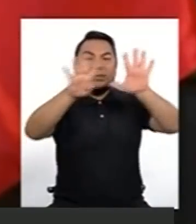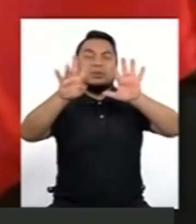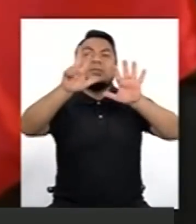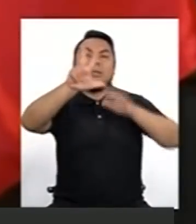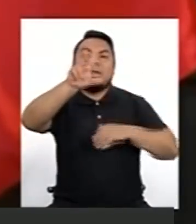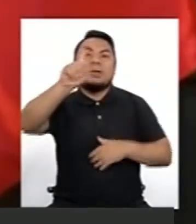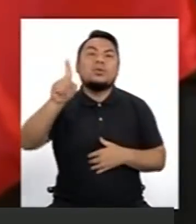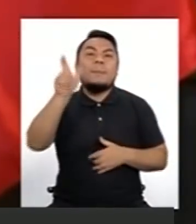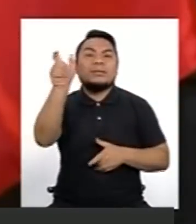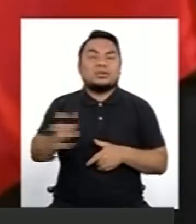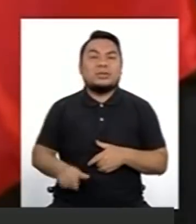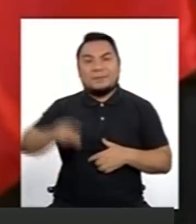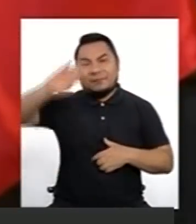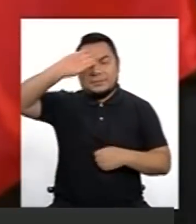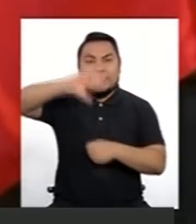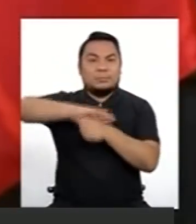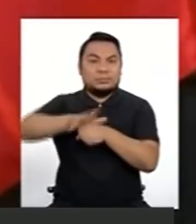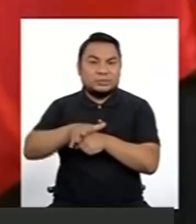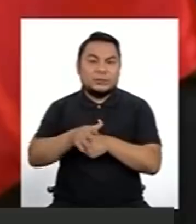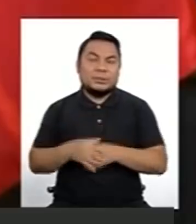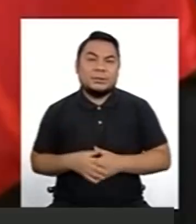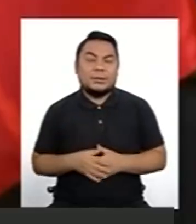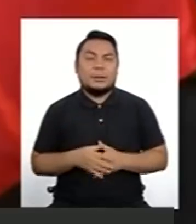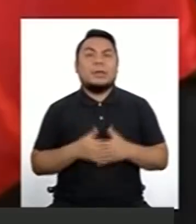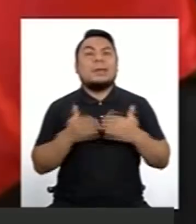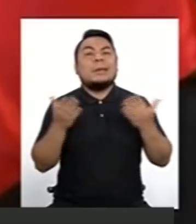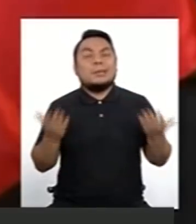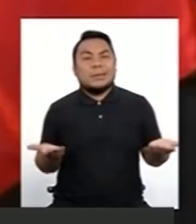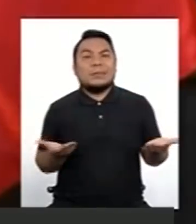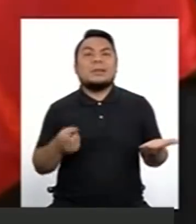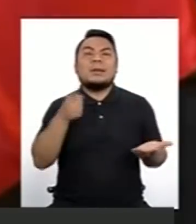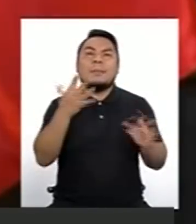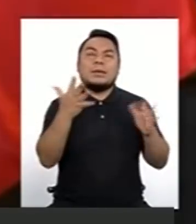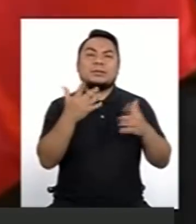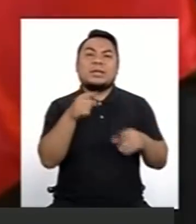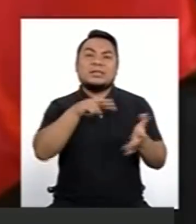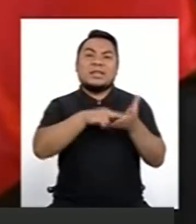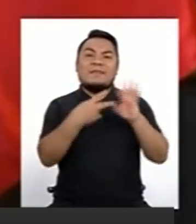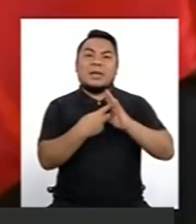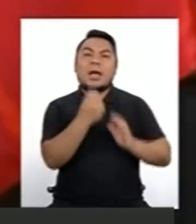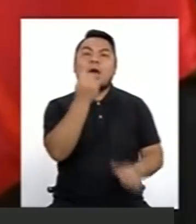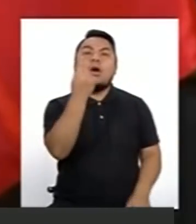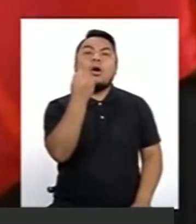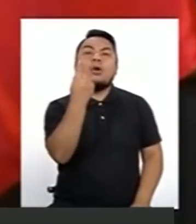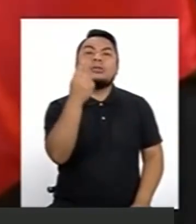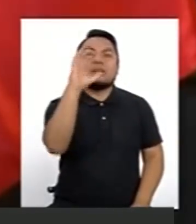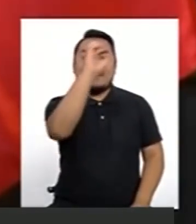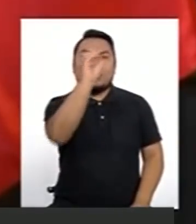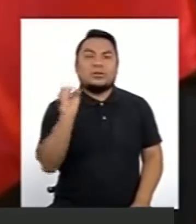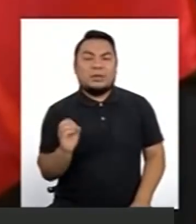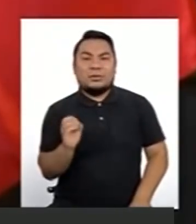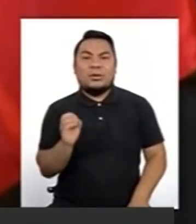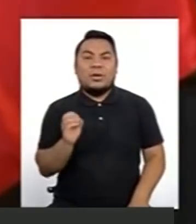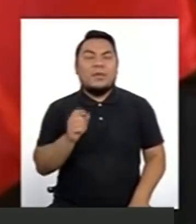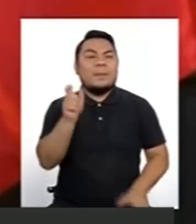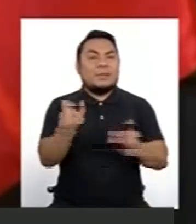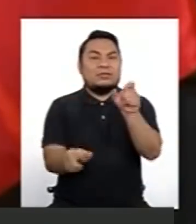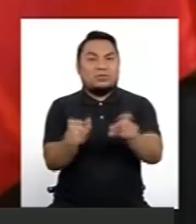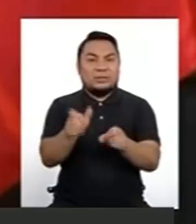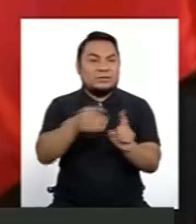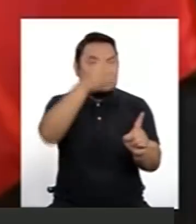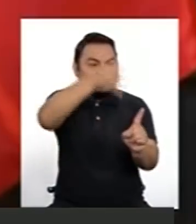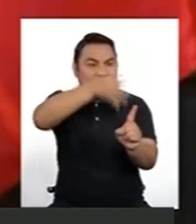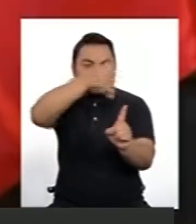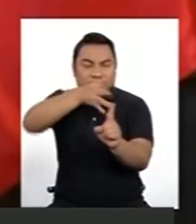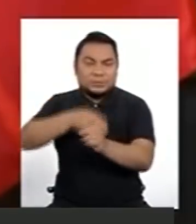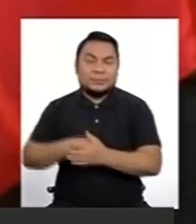33.931 positivos, que es un 11% del total de personas muestreadas,